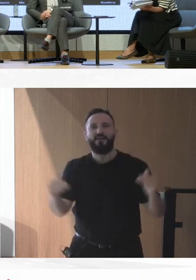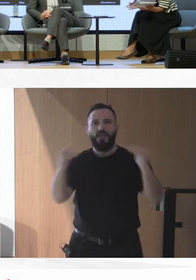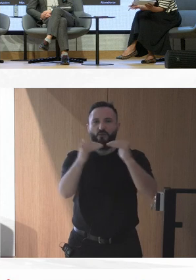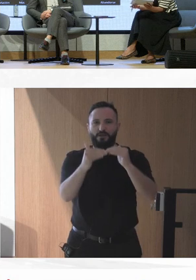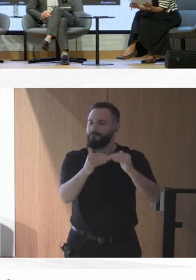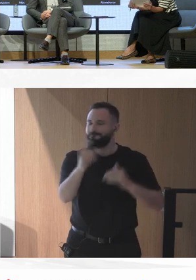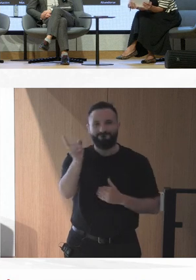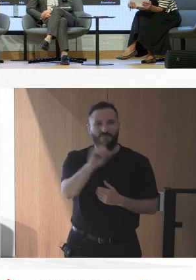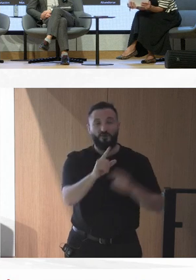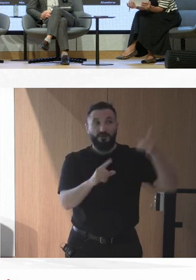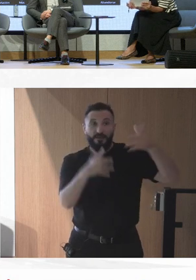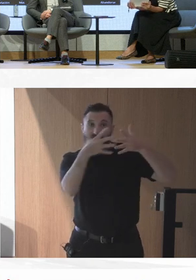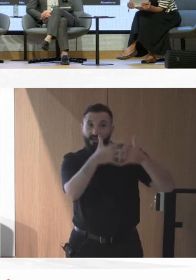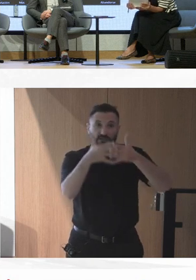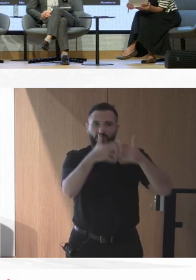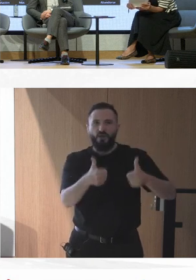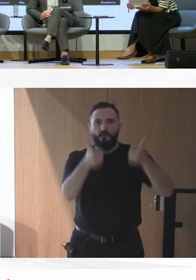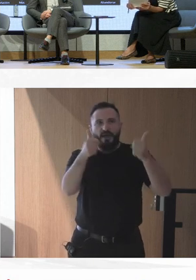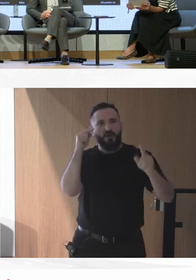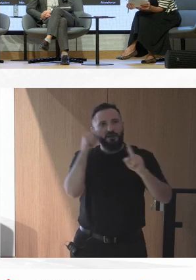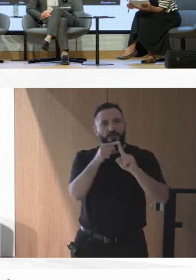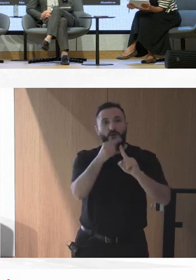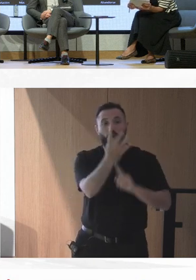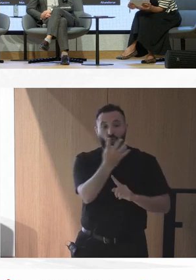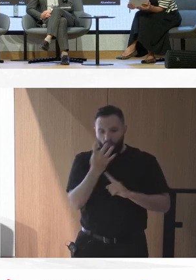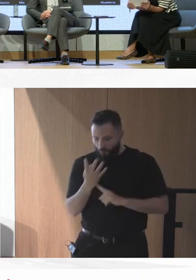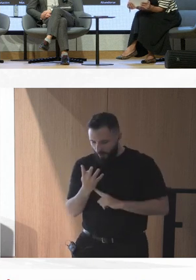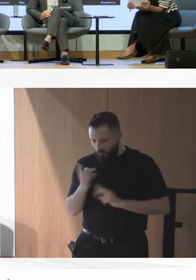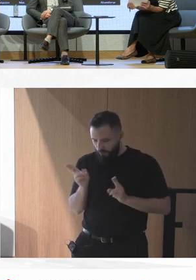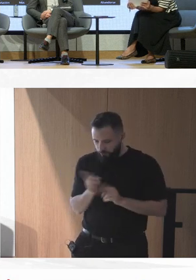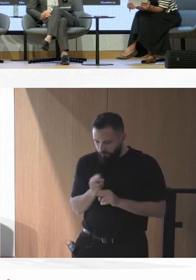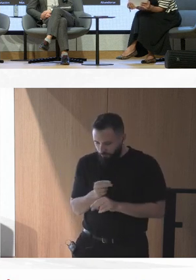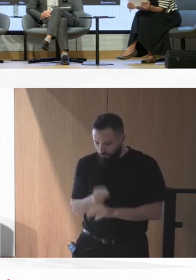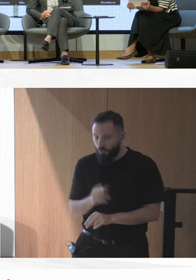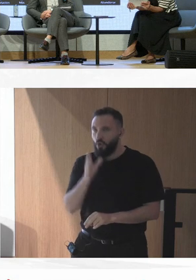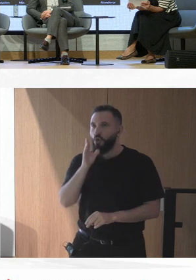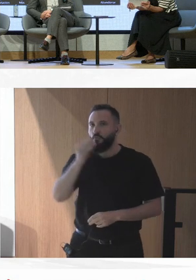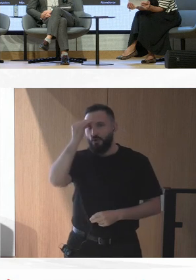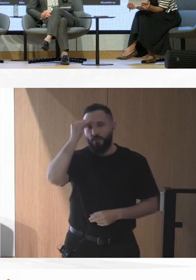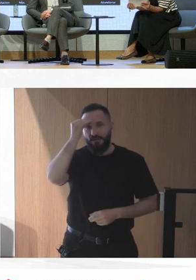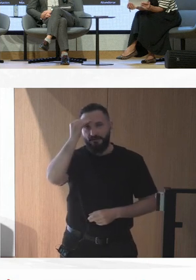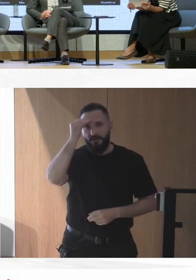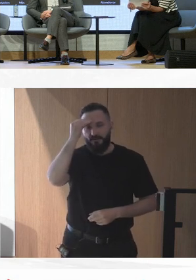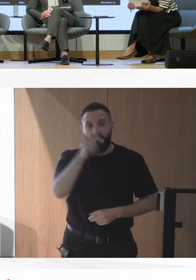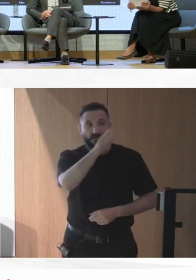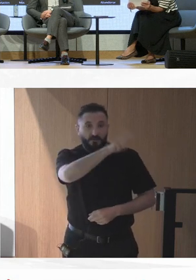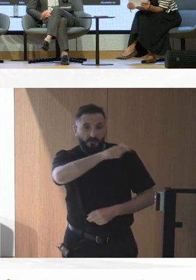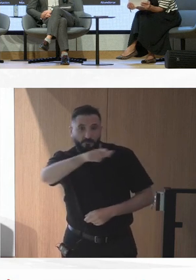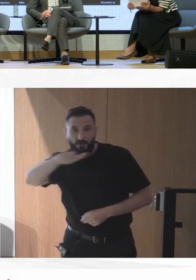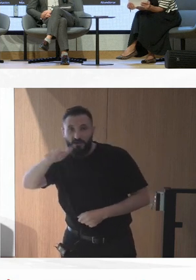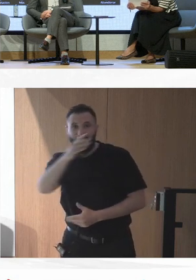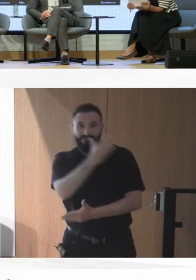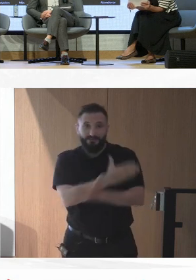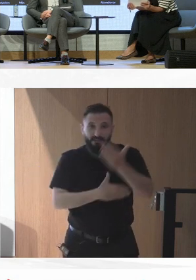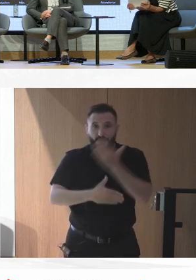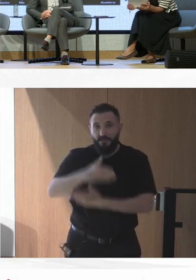bien motivada en esos estados en los que se ha producido la abolición por la idea de que la gente con